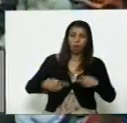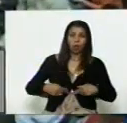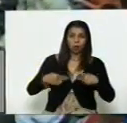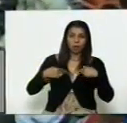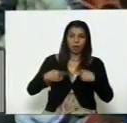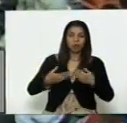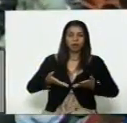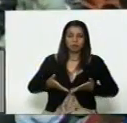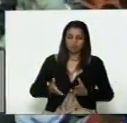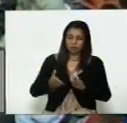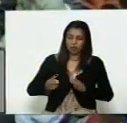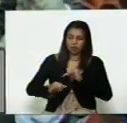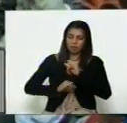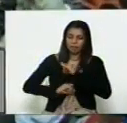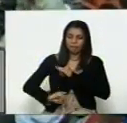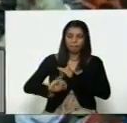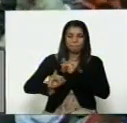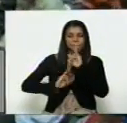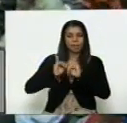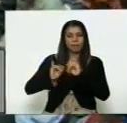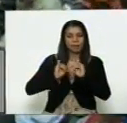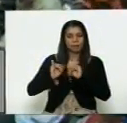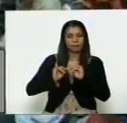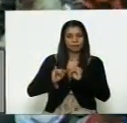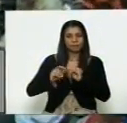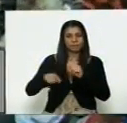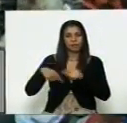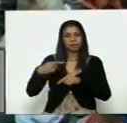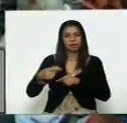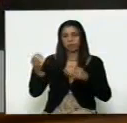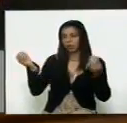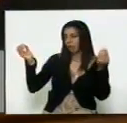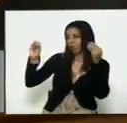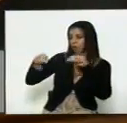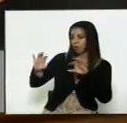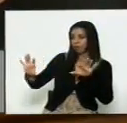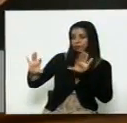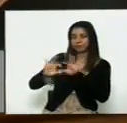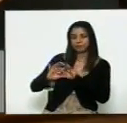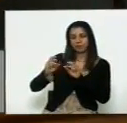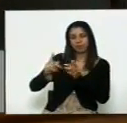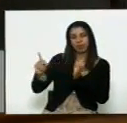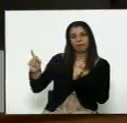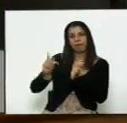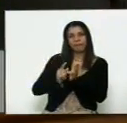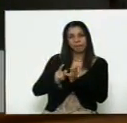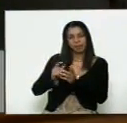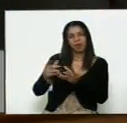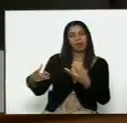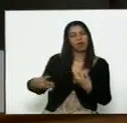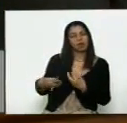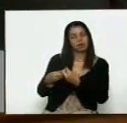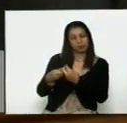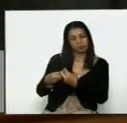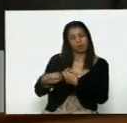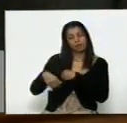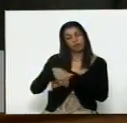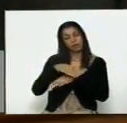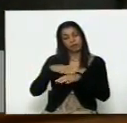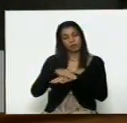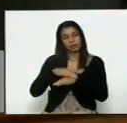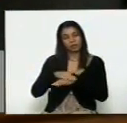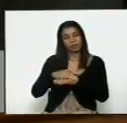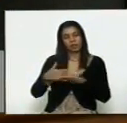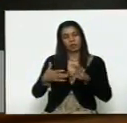del parto y del nacimiento podrán coordinar y participar junto con el Ministerio del